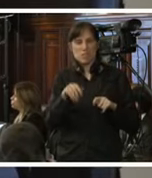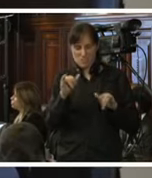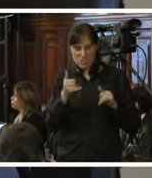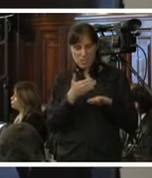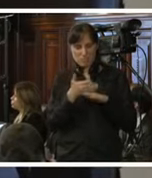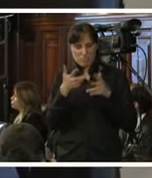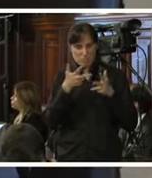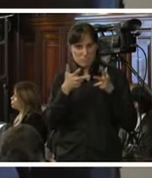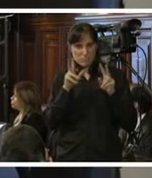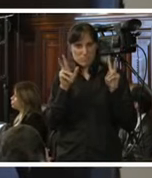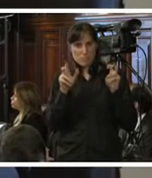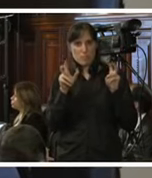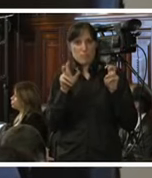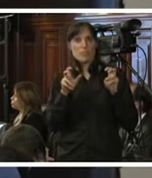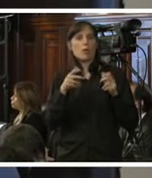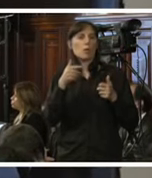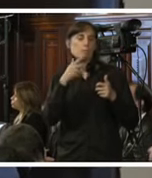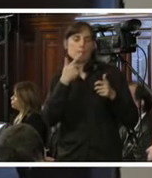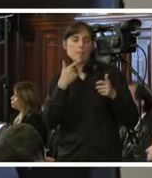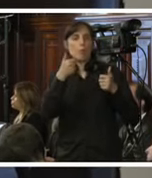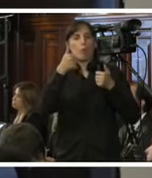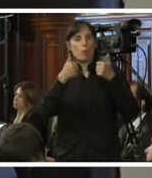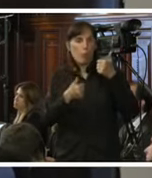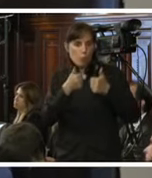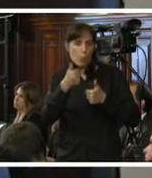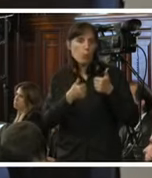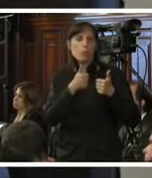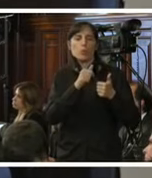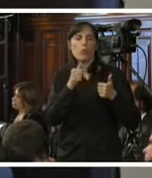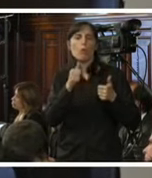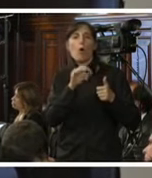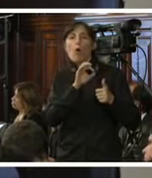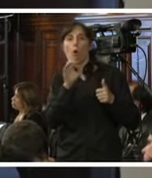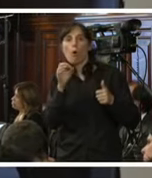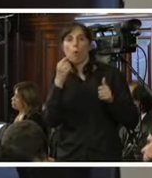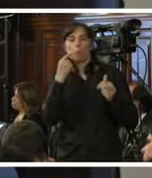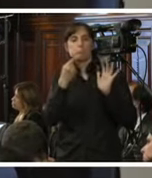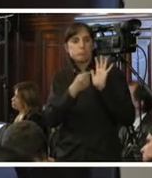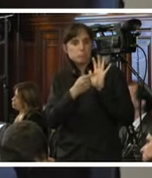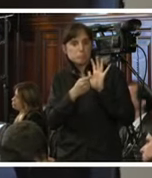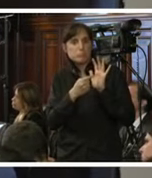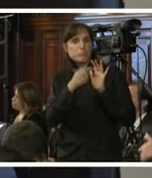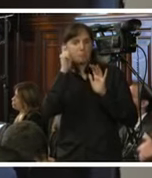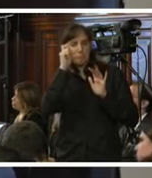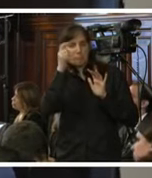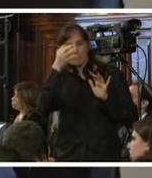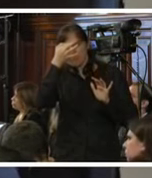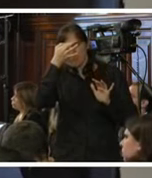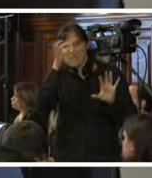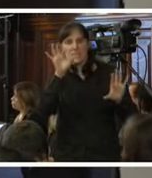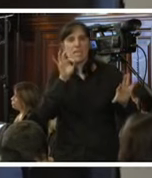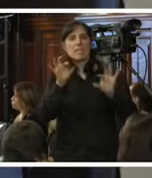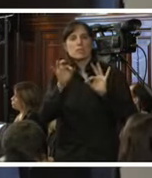a través de concursos públicos y que basados en el mérito, la selección